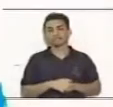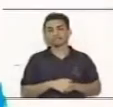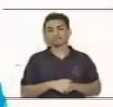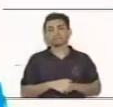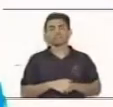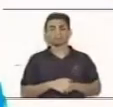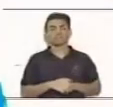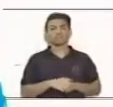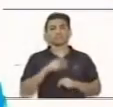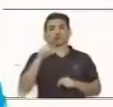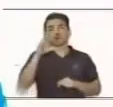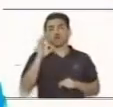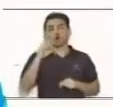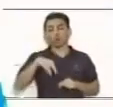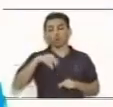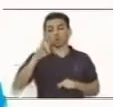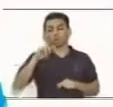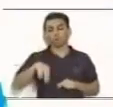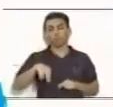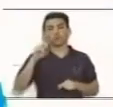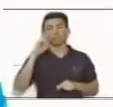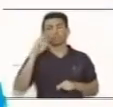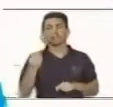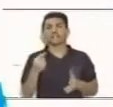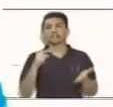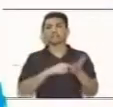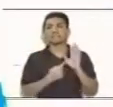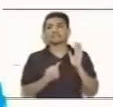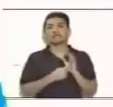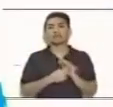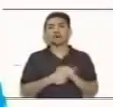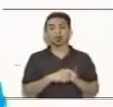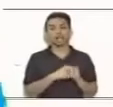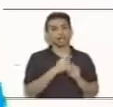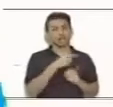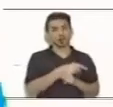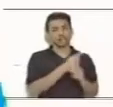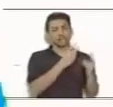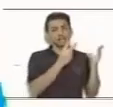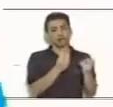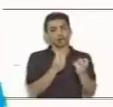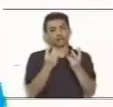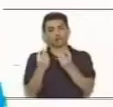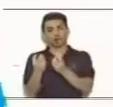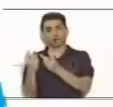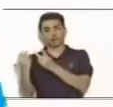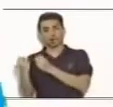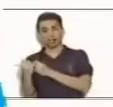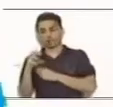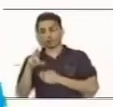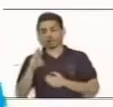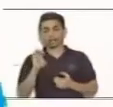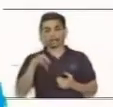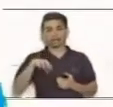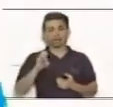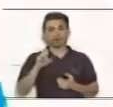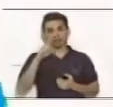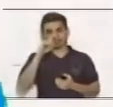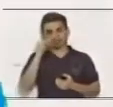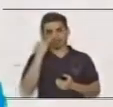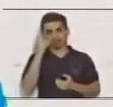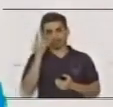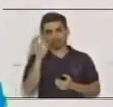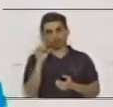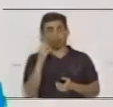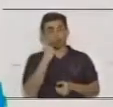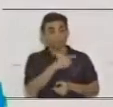ahí. Porque la palabra común significa repetido. Buscábamos un número o una letra que